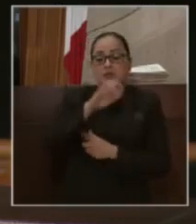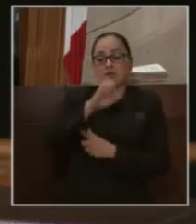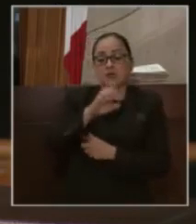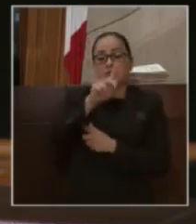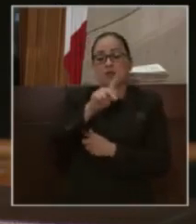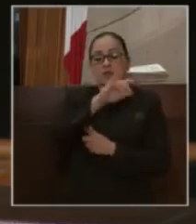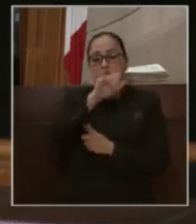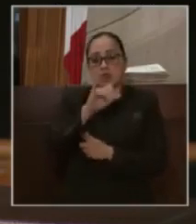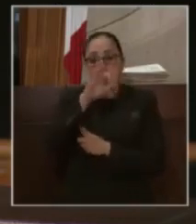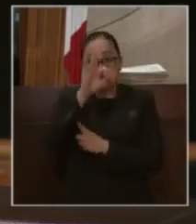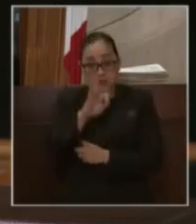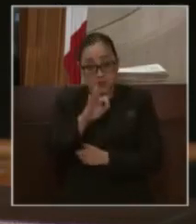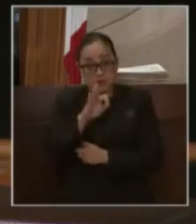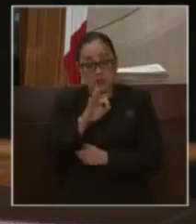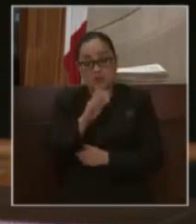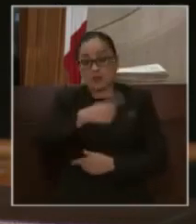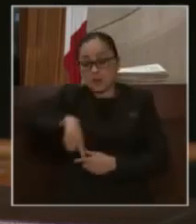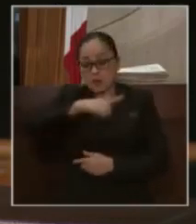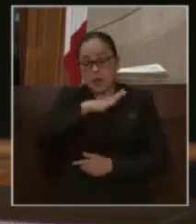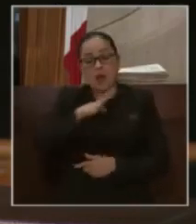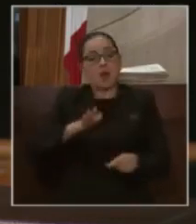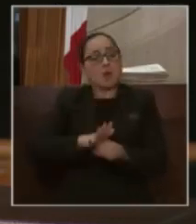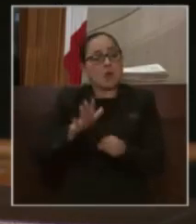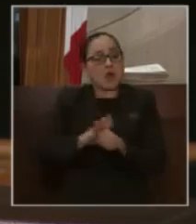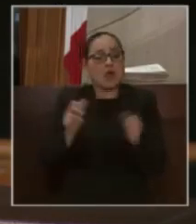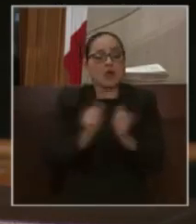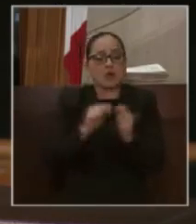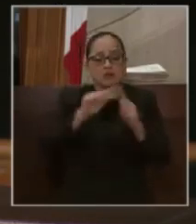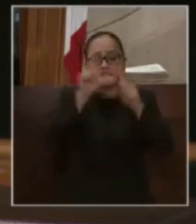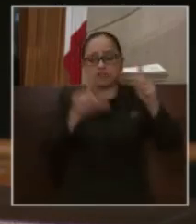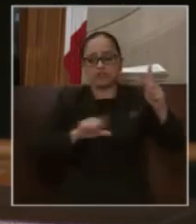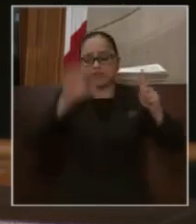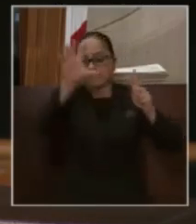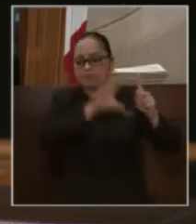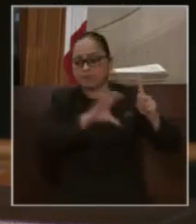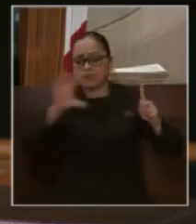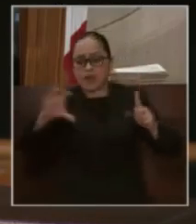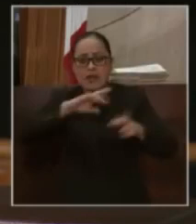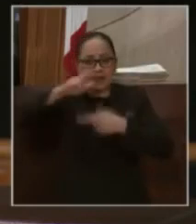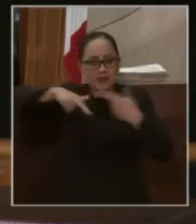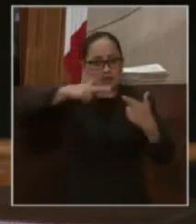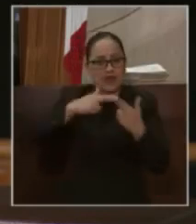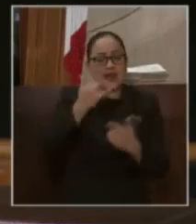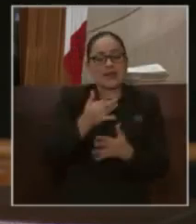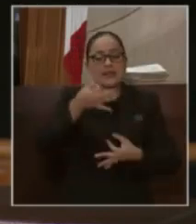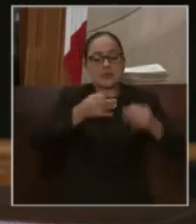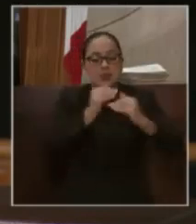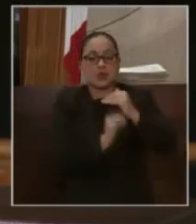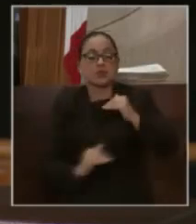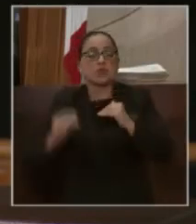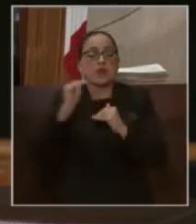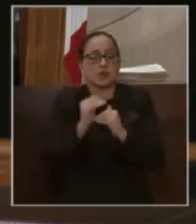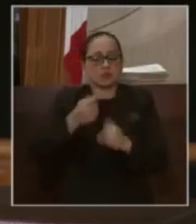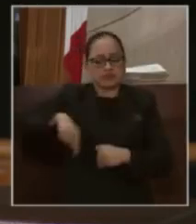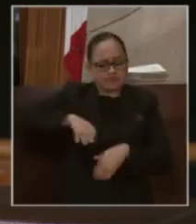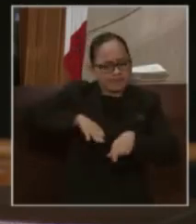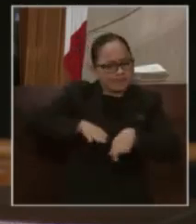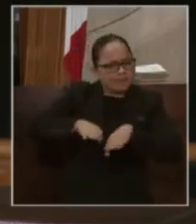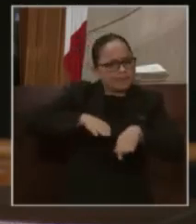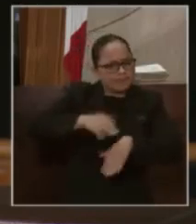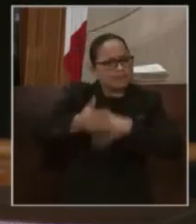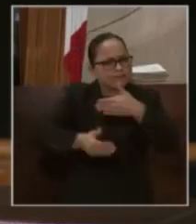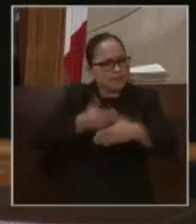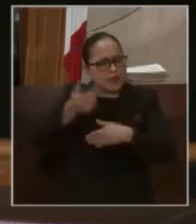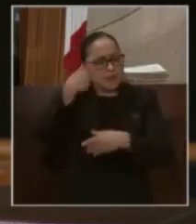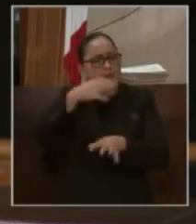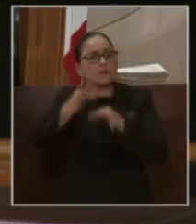Poder Judicial de la Federación, a través de sus salas regionales y de la Sala Superior, trabajó para garantizar que todas